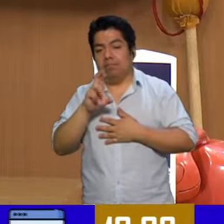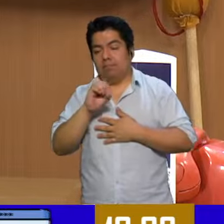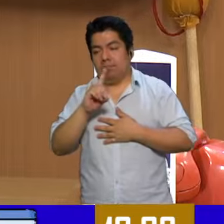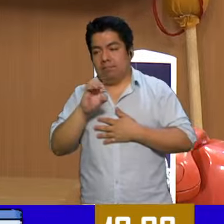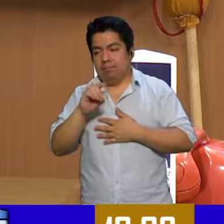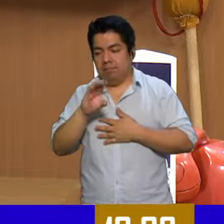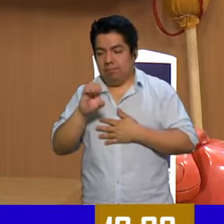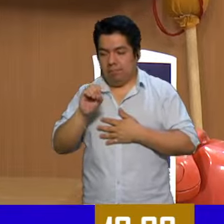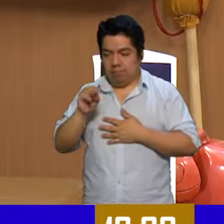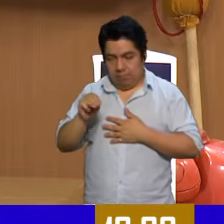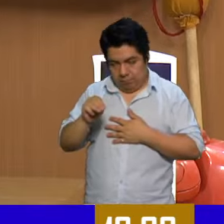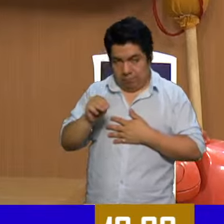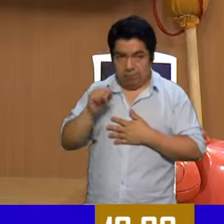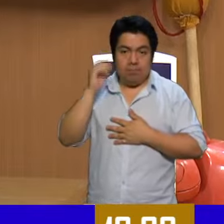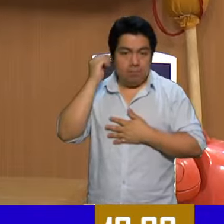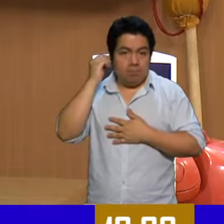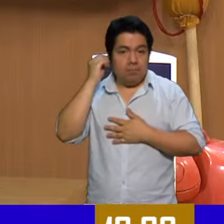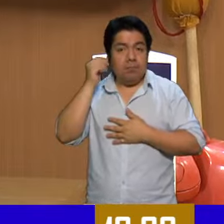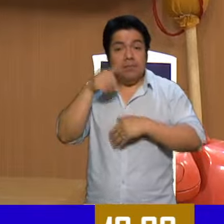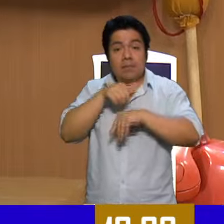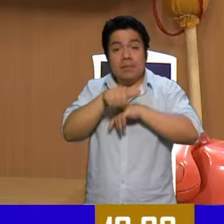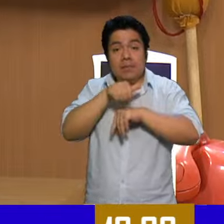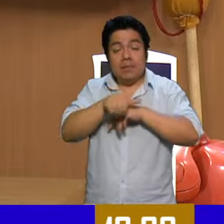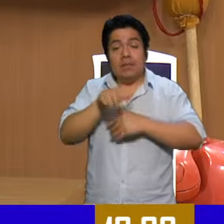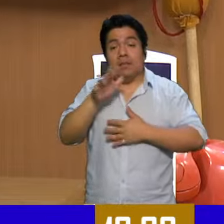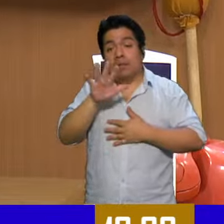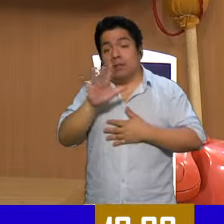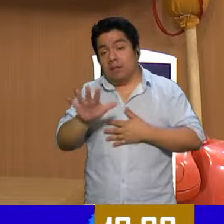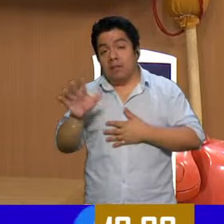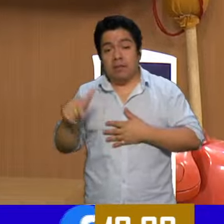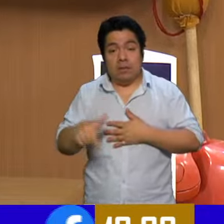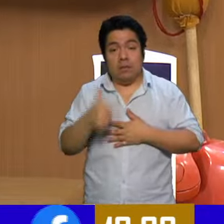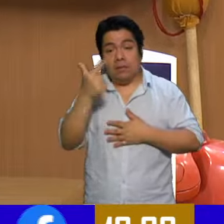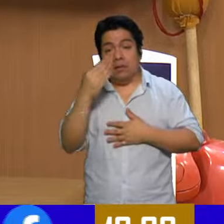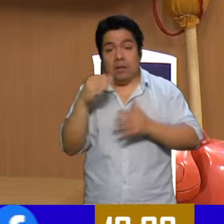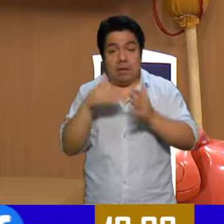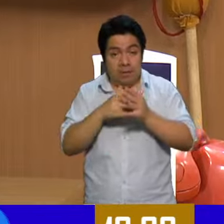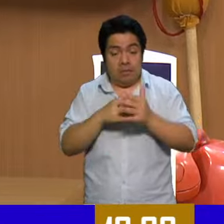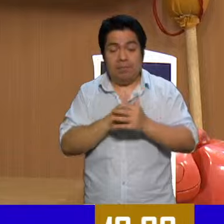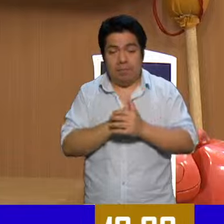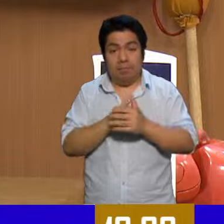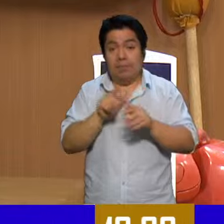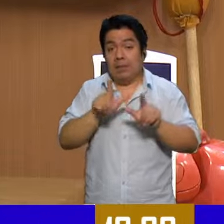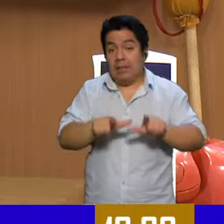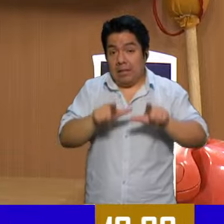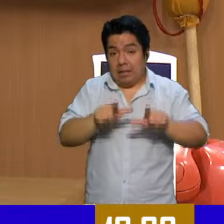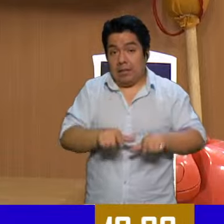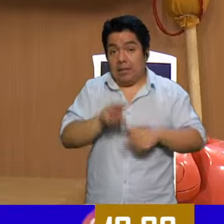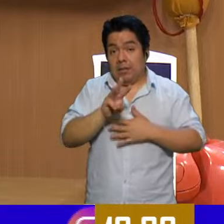de Defensa del Contribuyente. Nuestro teléfono nuevamente es 5512-9000. Nuestra